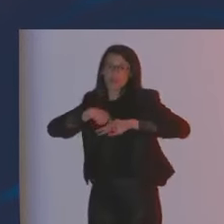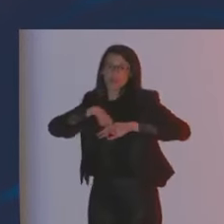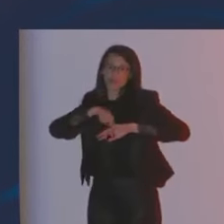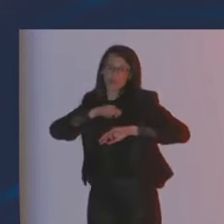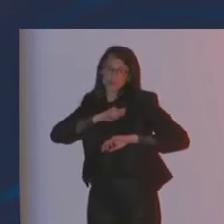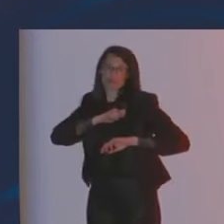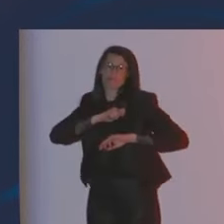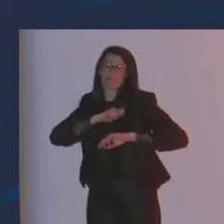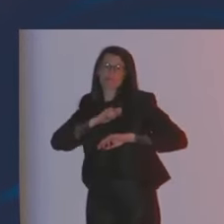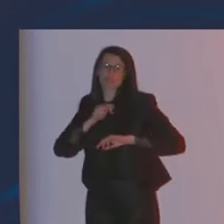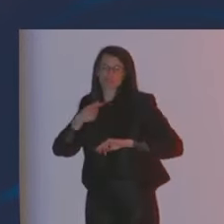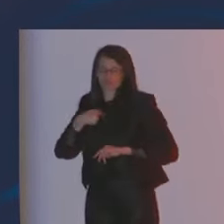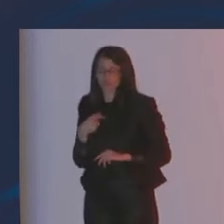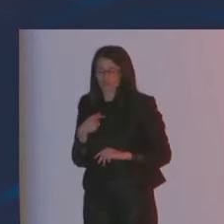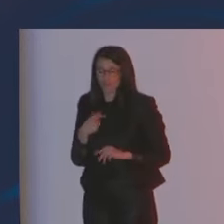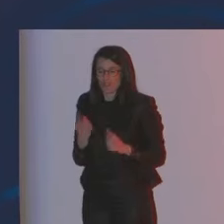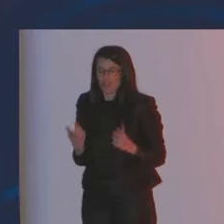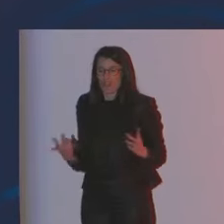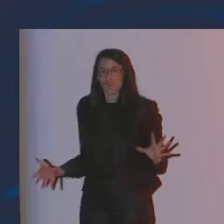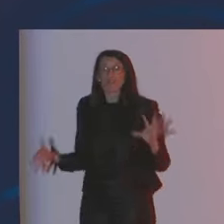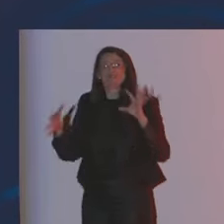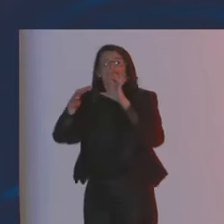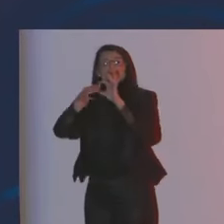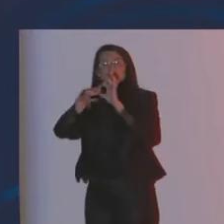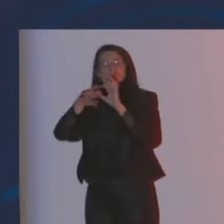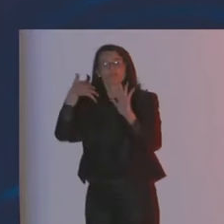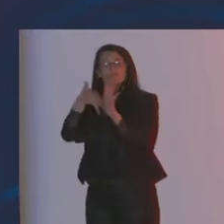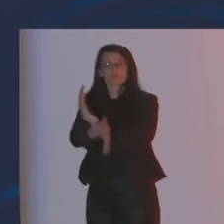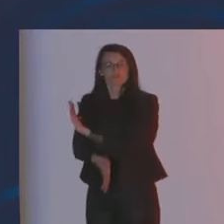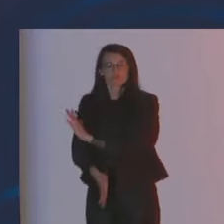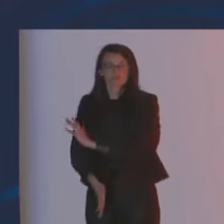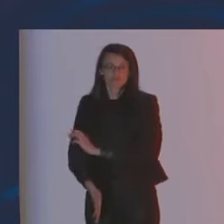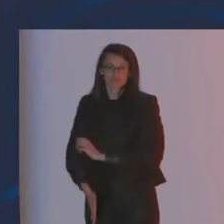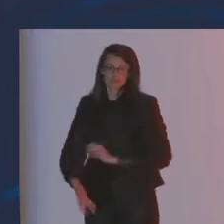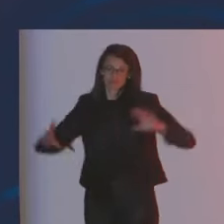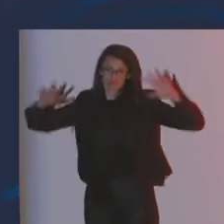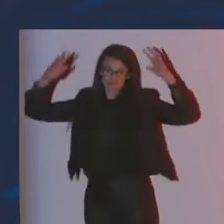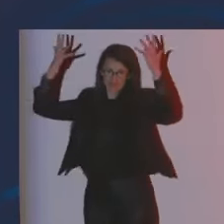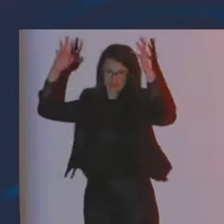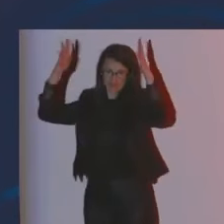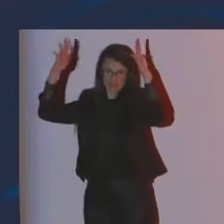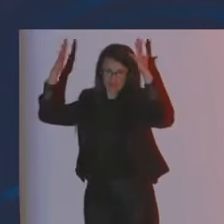quedamos unidas para siempre.